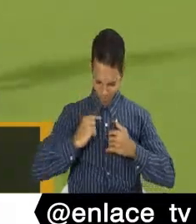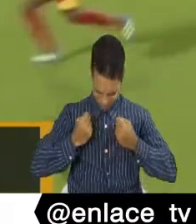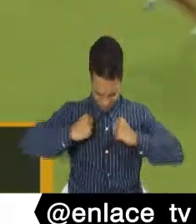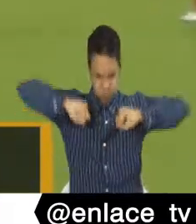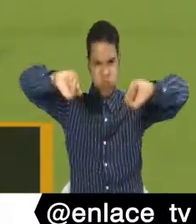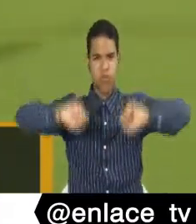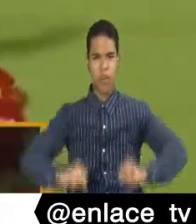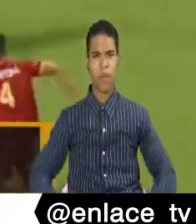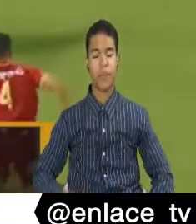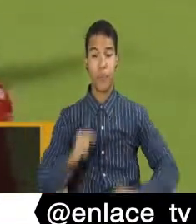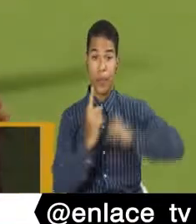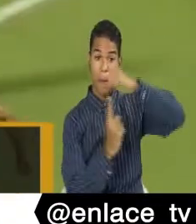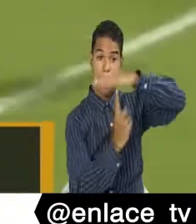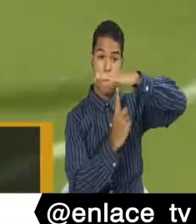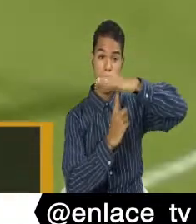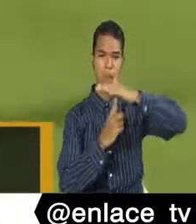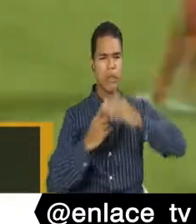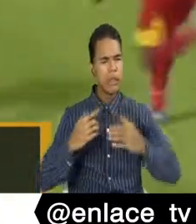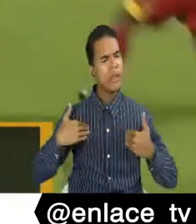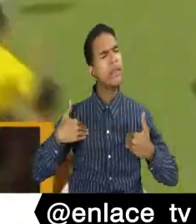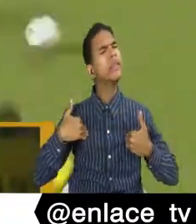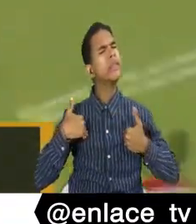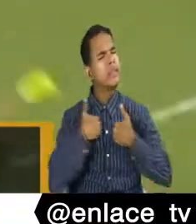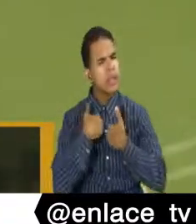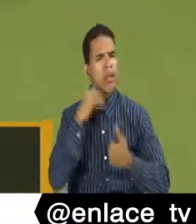desgaste en el primer tiempo. Se pararon bien.